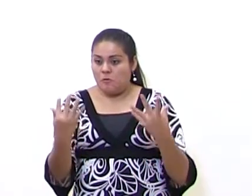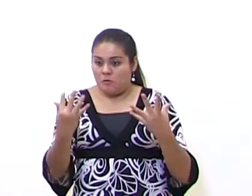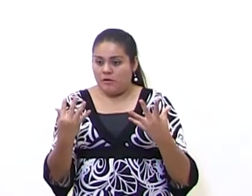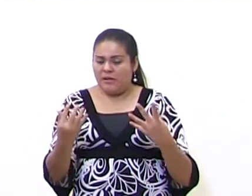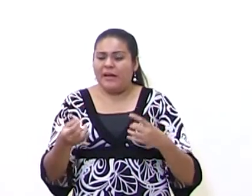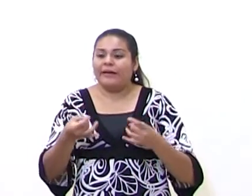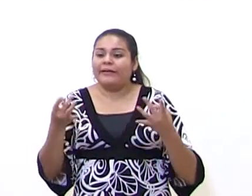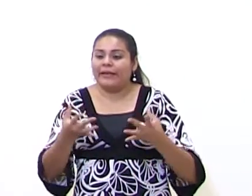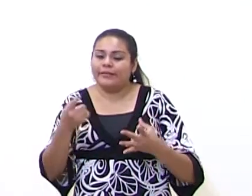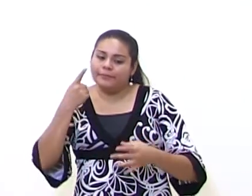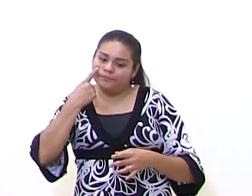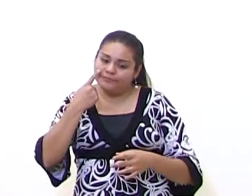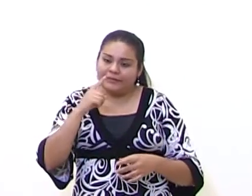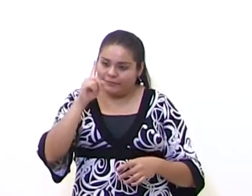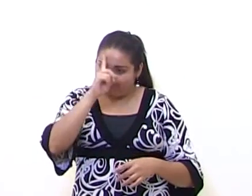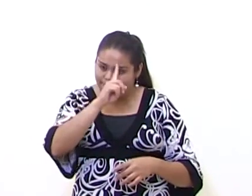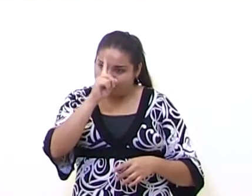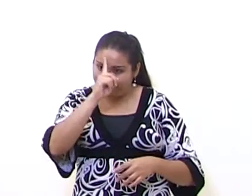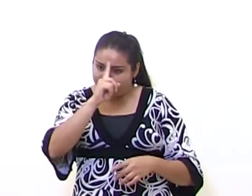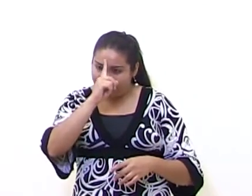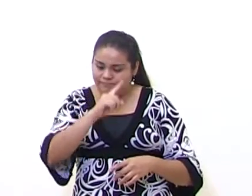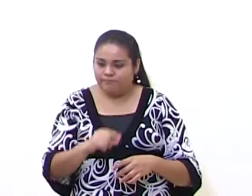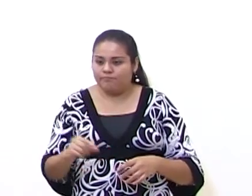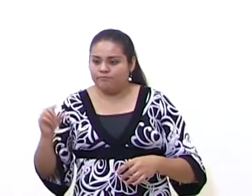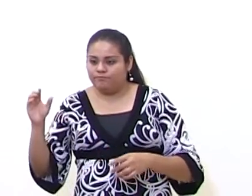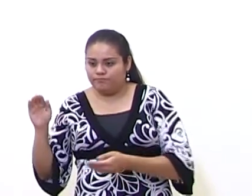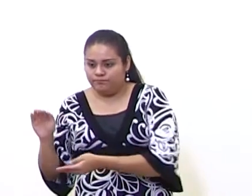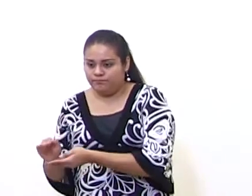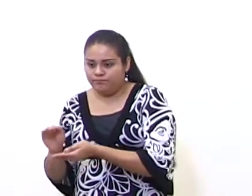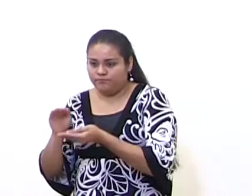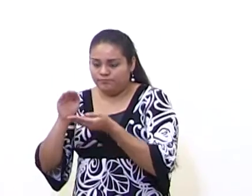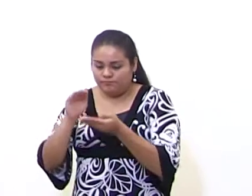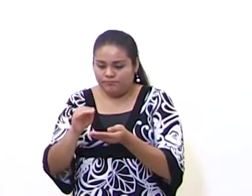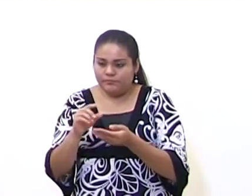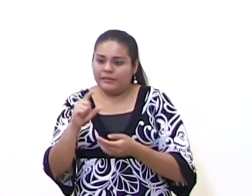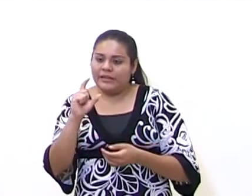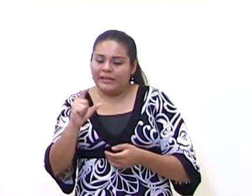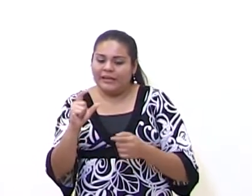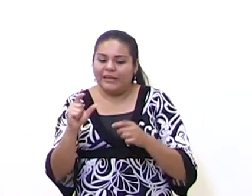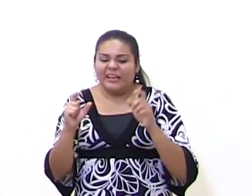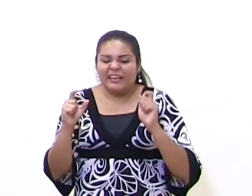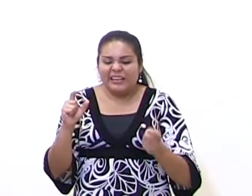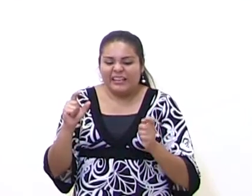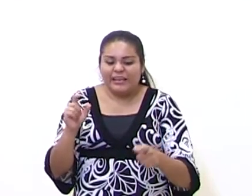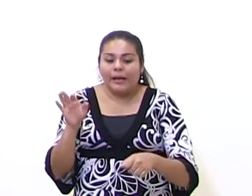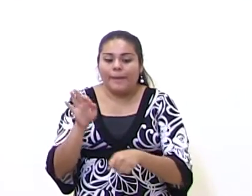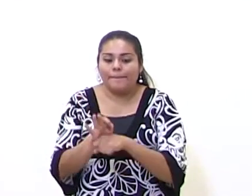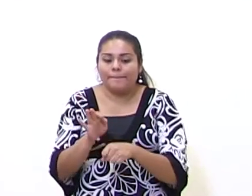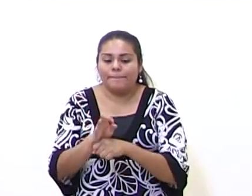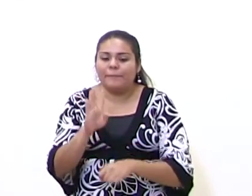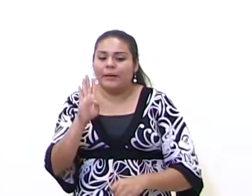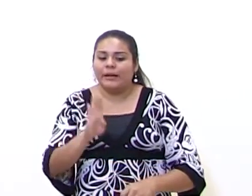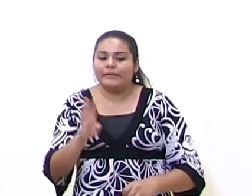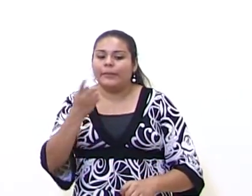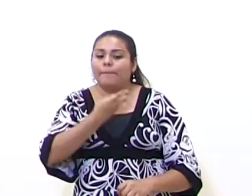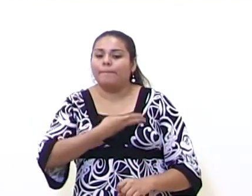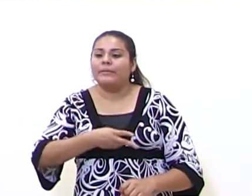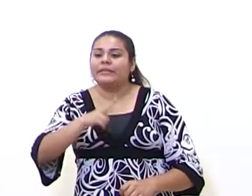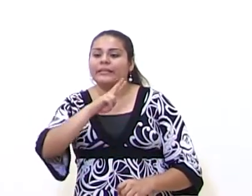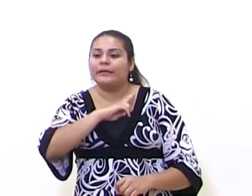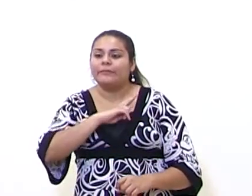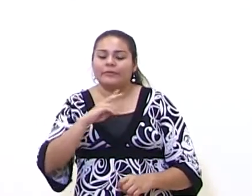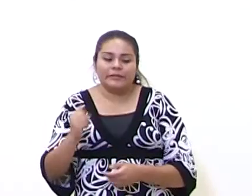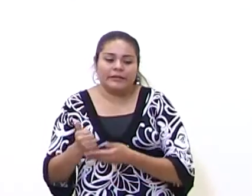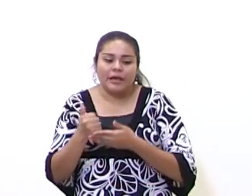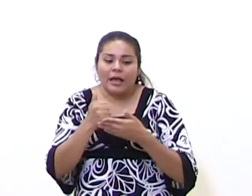normal. Si le ponía 200 gramos o un puño, pues le puso 5, porque le dijeron